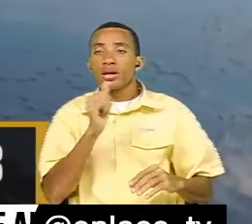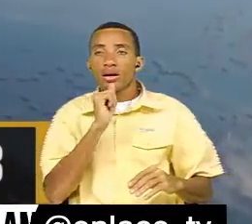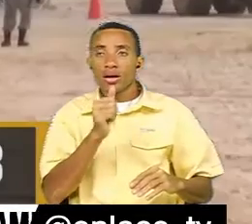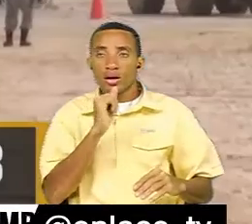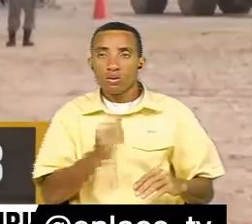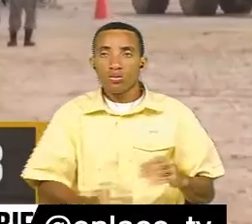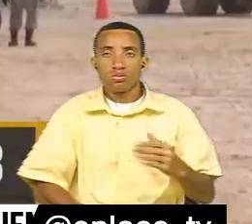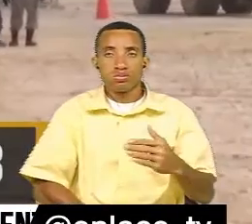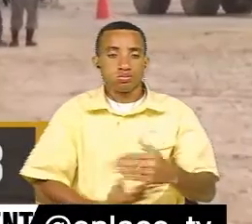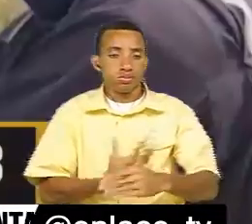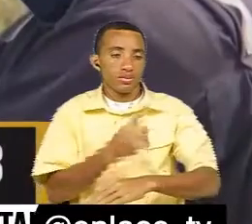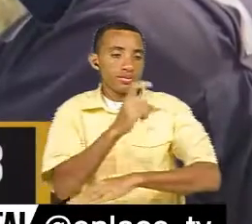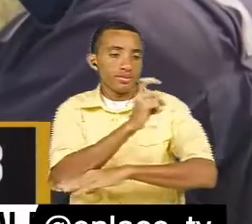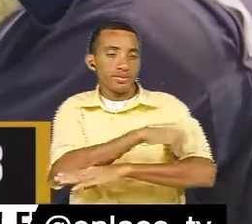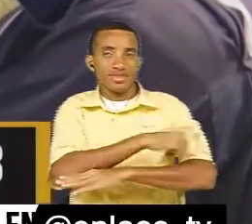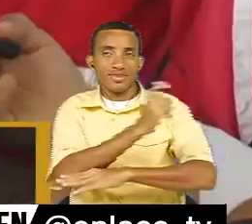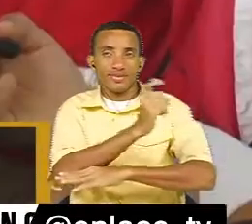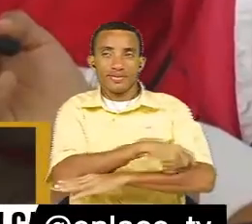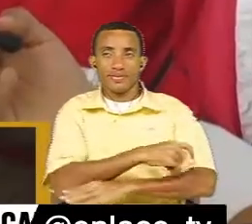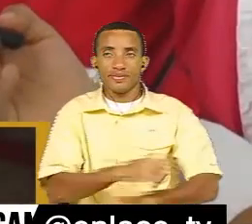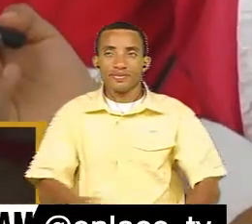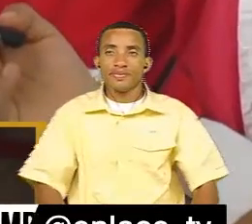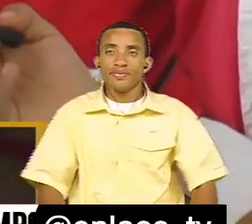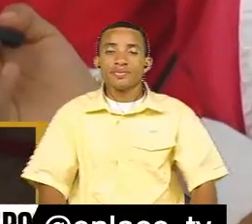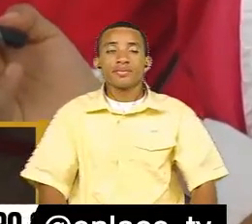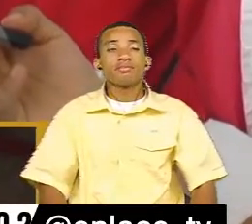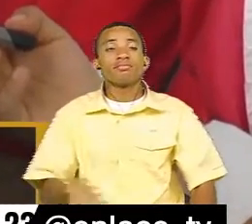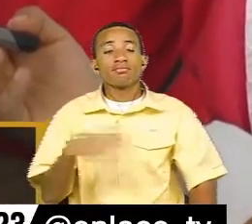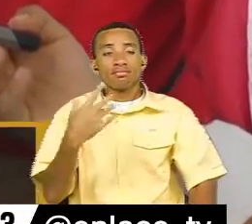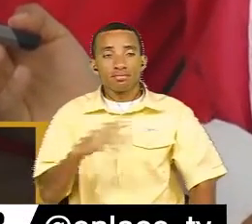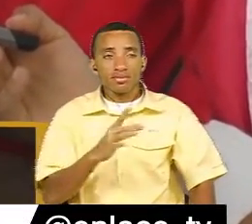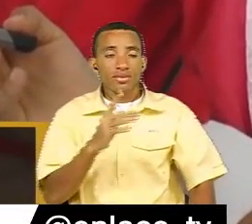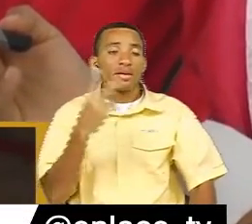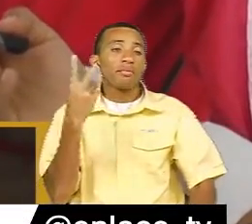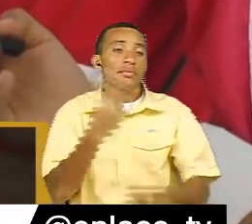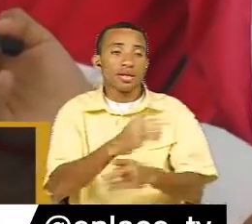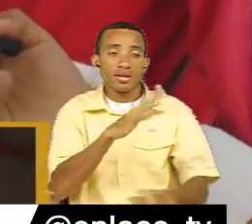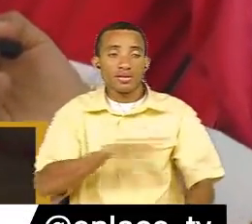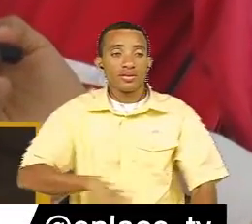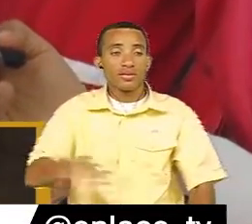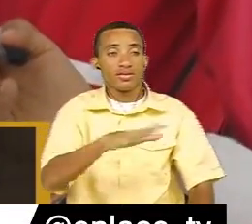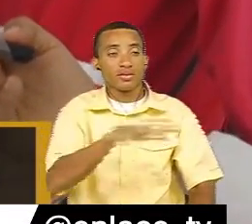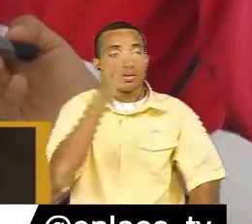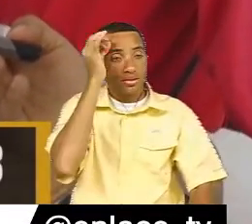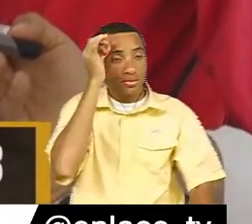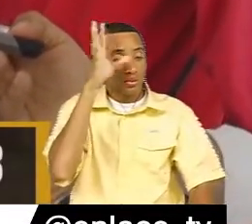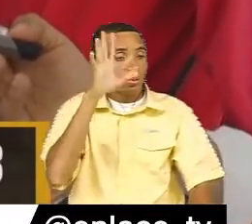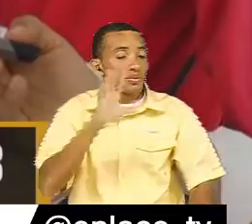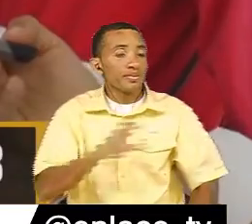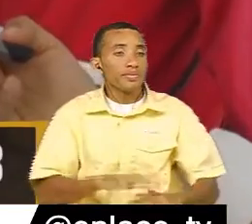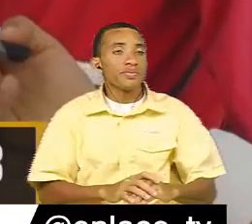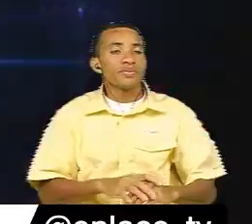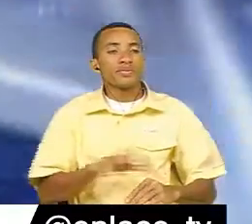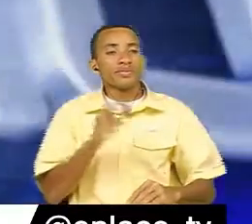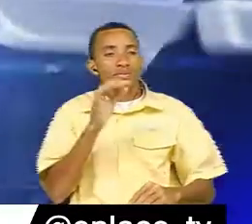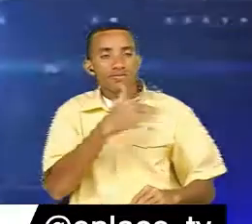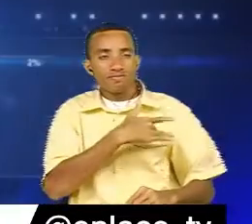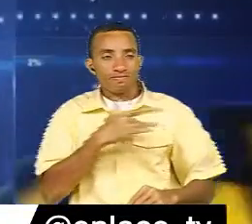trazas de crudo. La zona de riesgo que posiblemente puede ser ambiental, que posiblemente puede ser de salud.